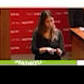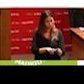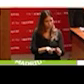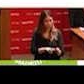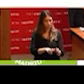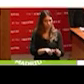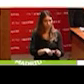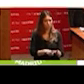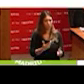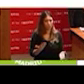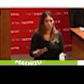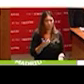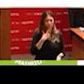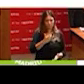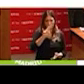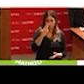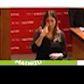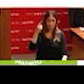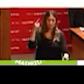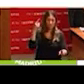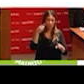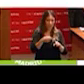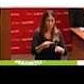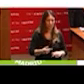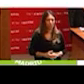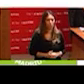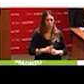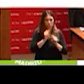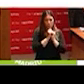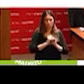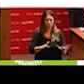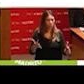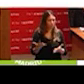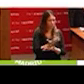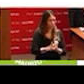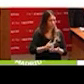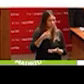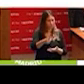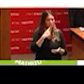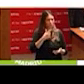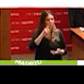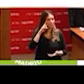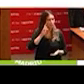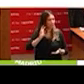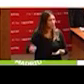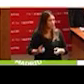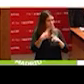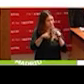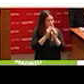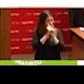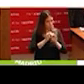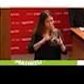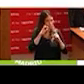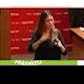con la intención y el objetivo de difundir lo máximo posible estas experiencias y